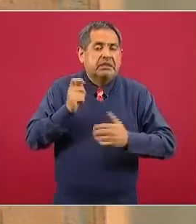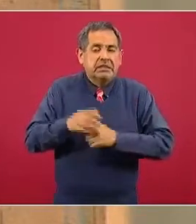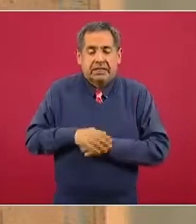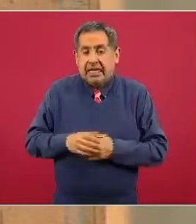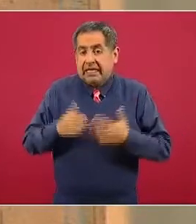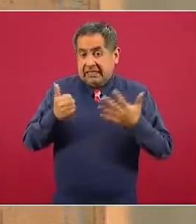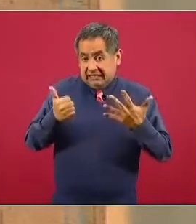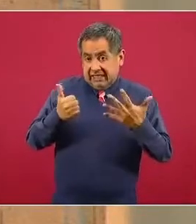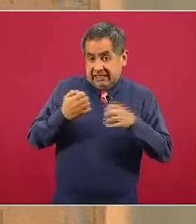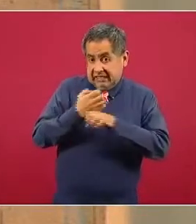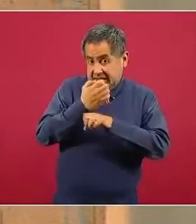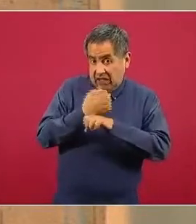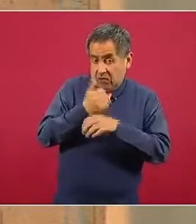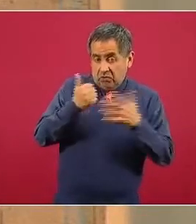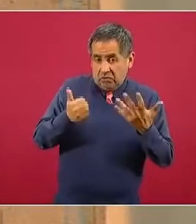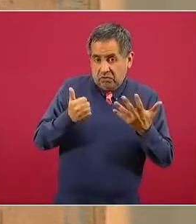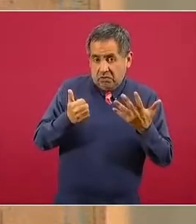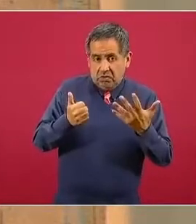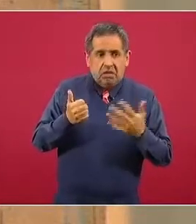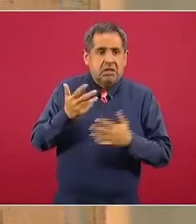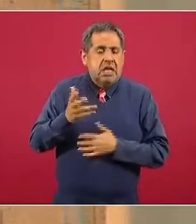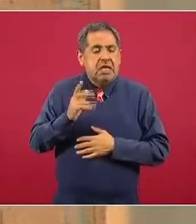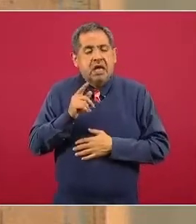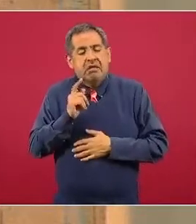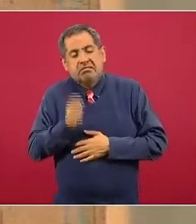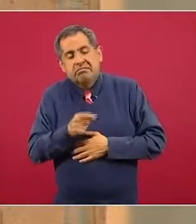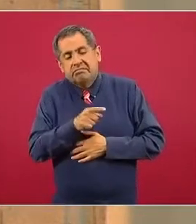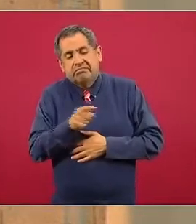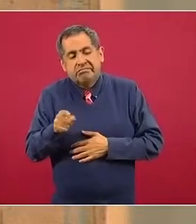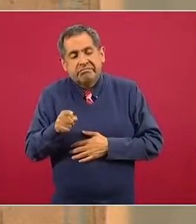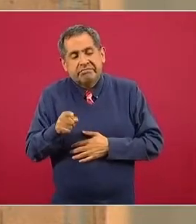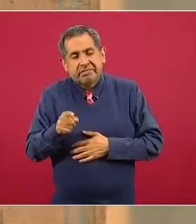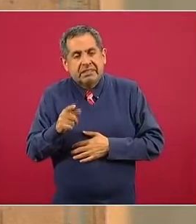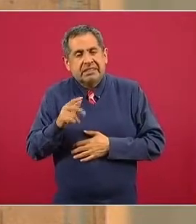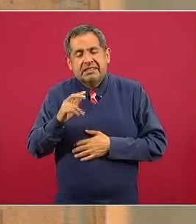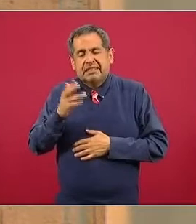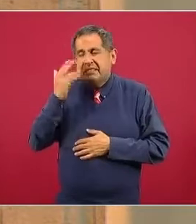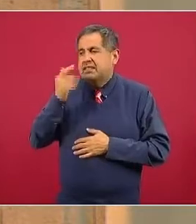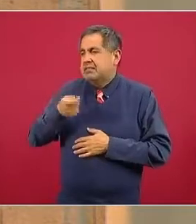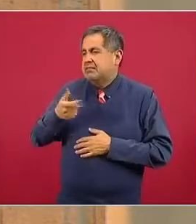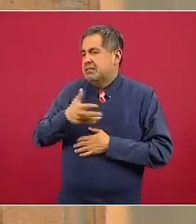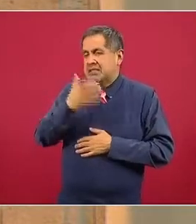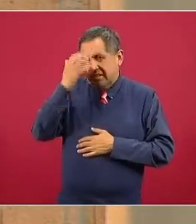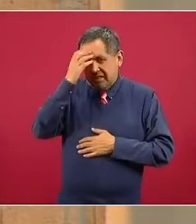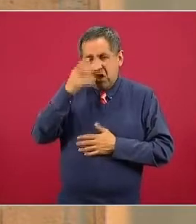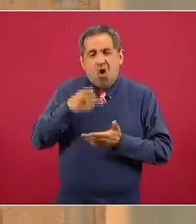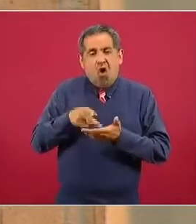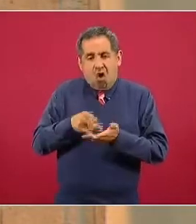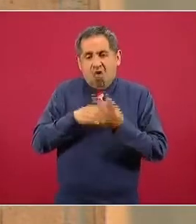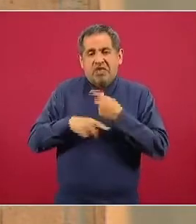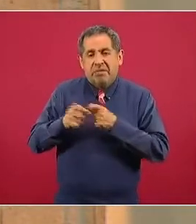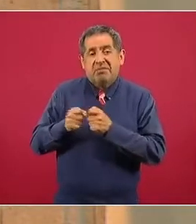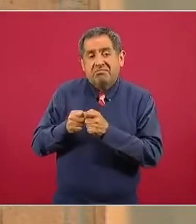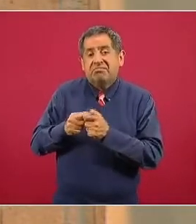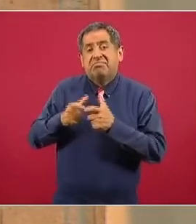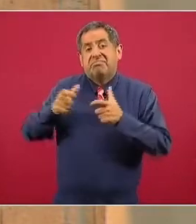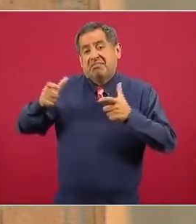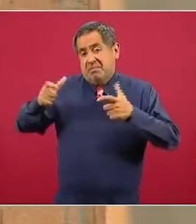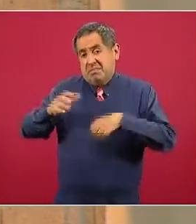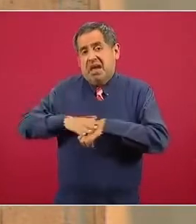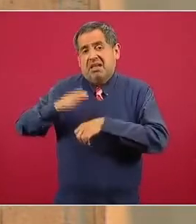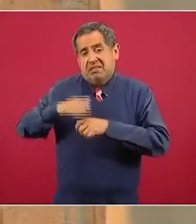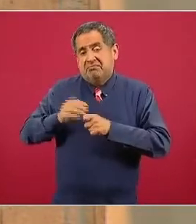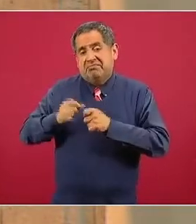6 de ellas precisamente tienen ya características de lo que en su momento pudiera considerarse como un rebrote, y esto